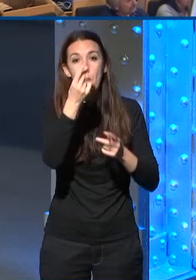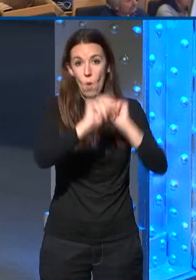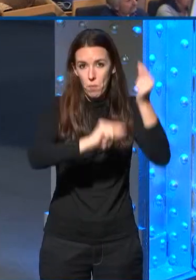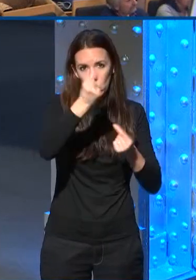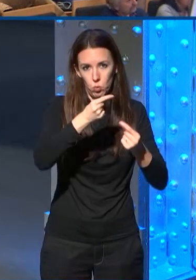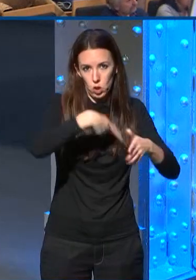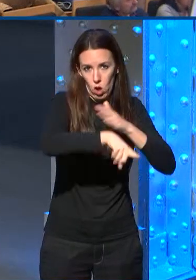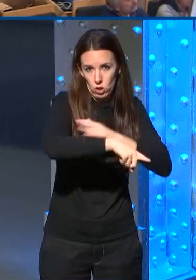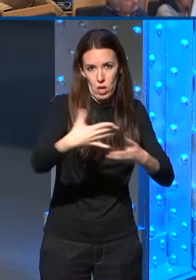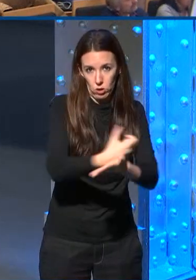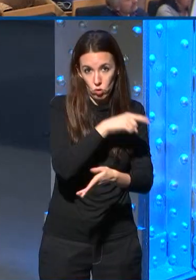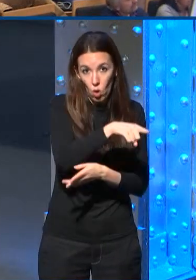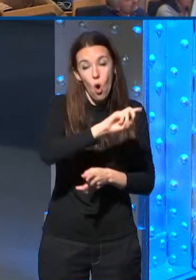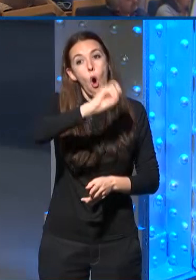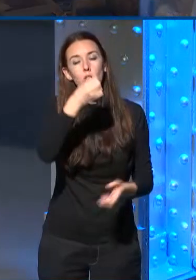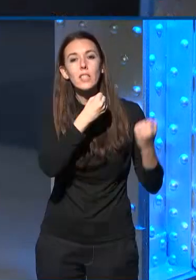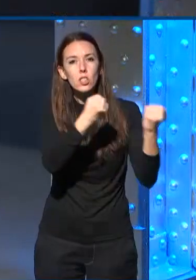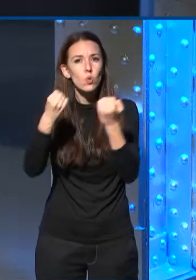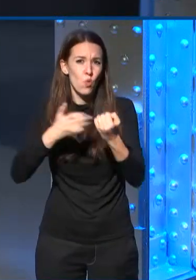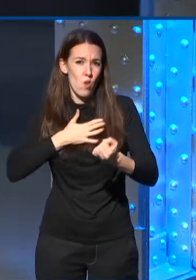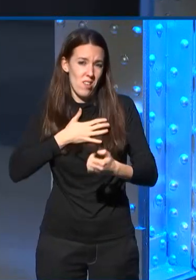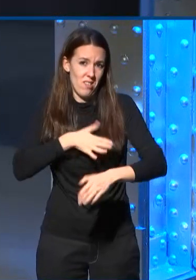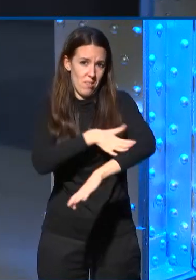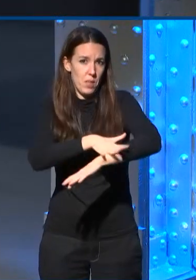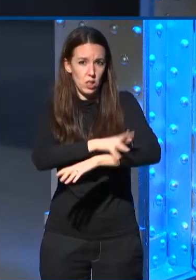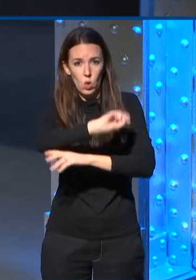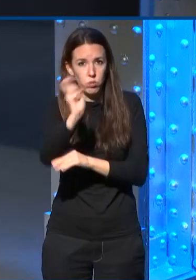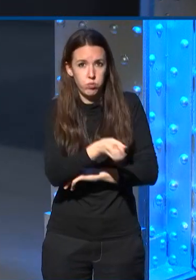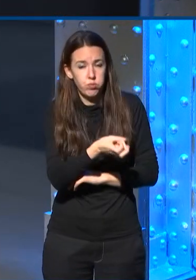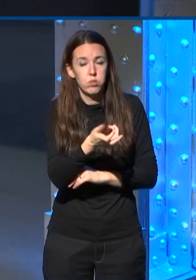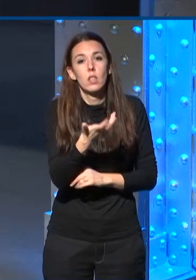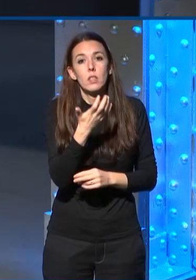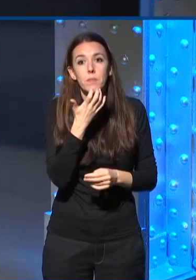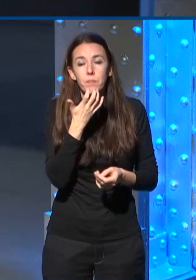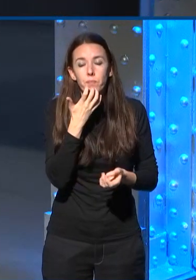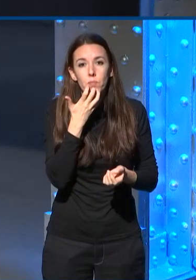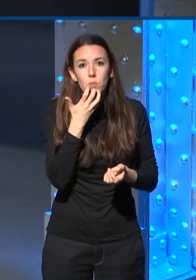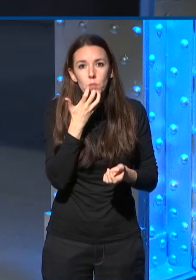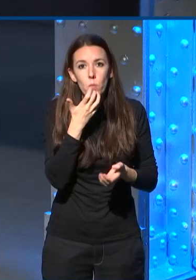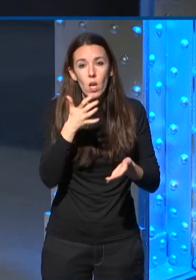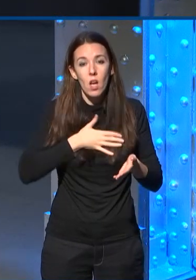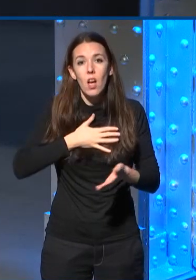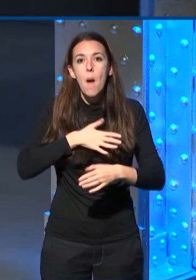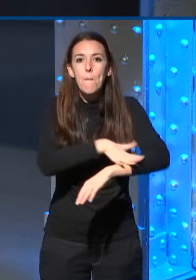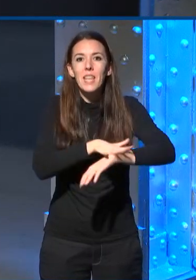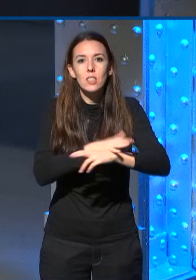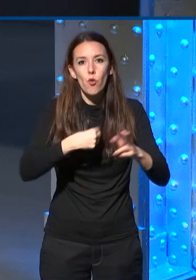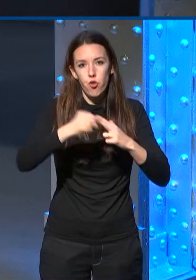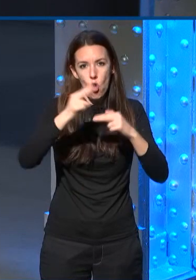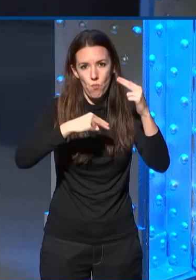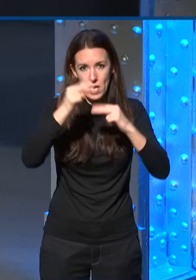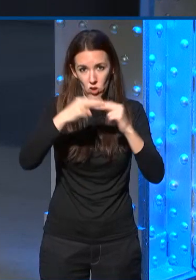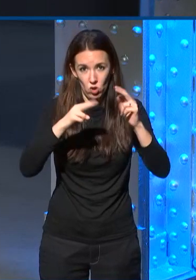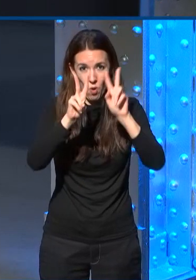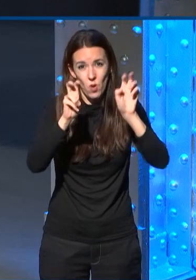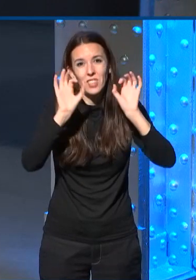otros organismos, otras instituciones, otros ministerios. Ahora uno muy sonado es la del Ministerio de Fomento por todo el